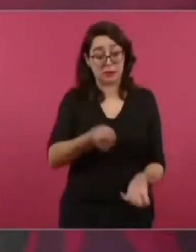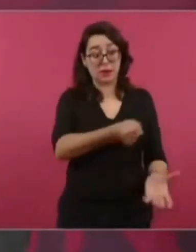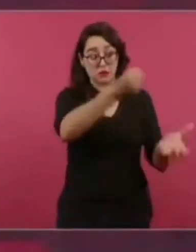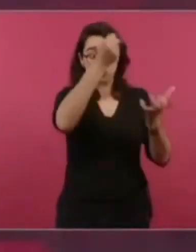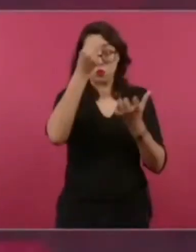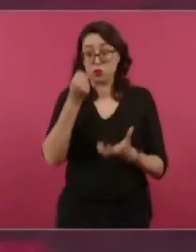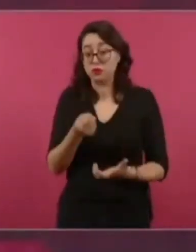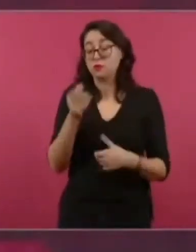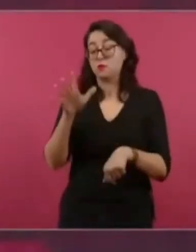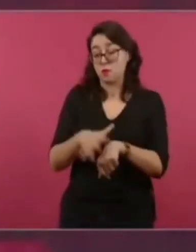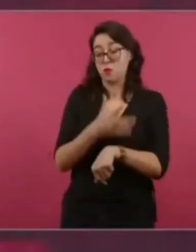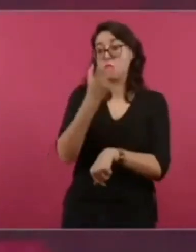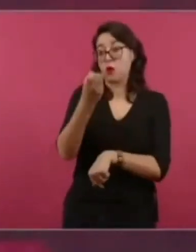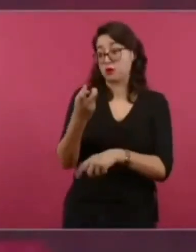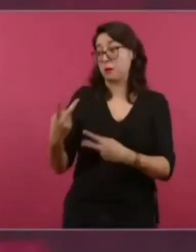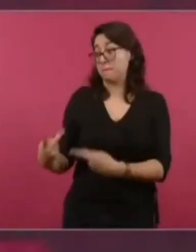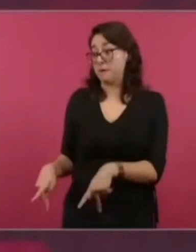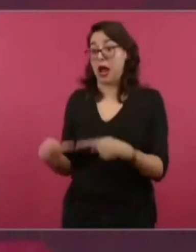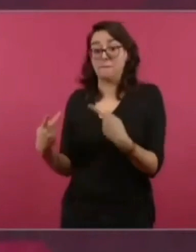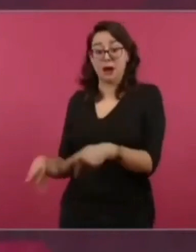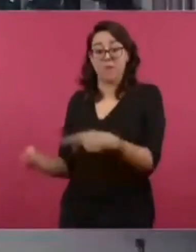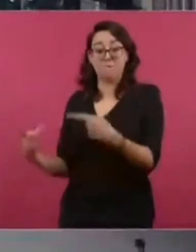fue lo opuesto.